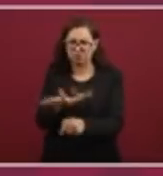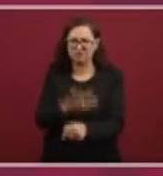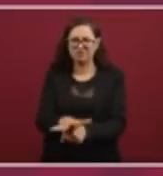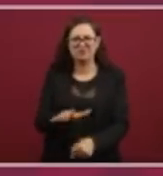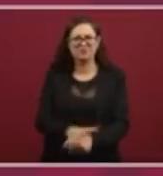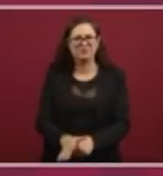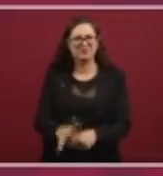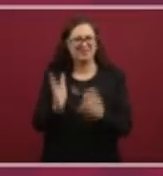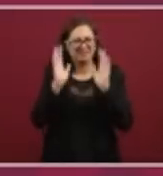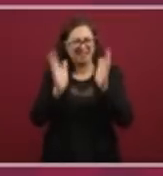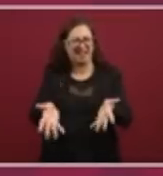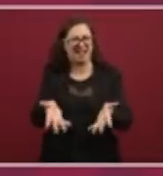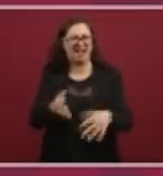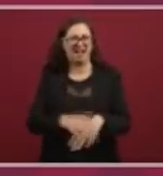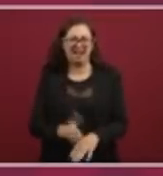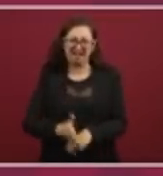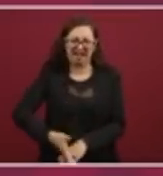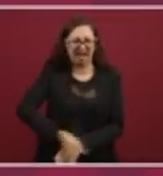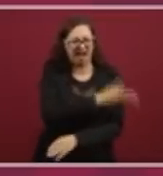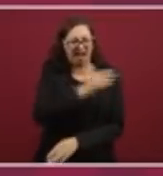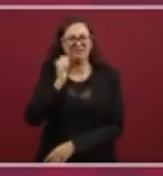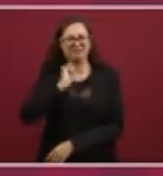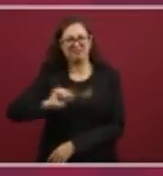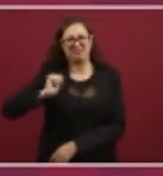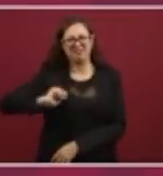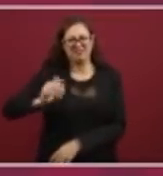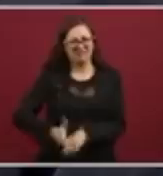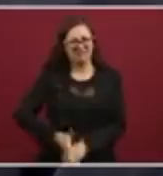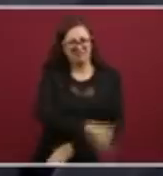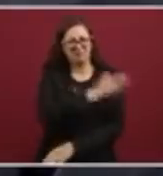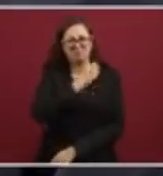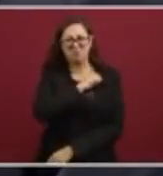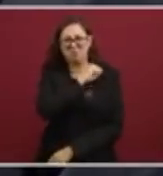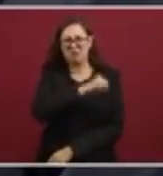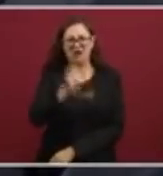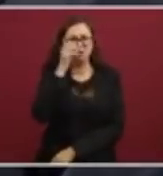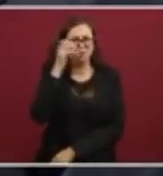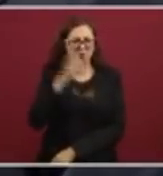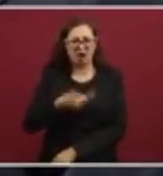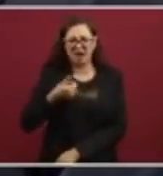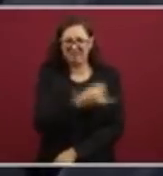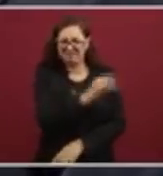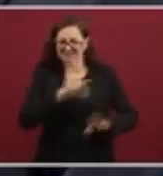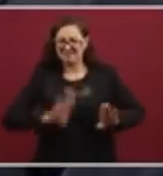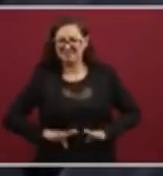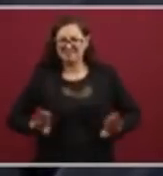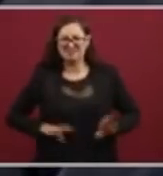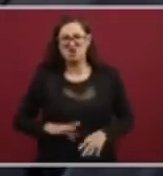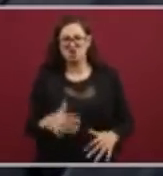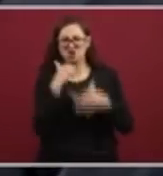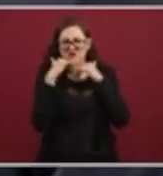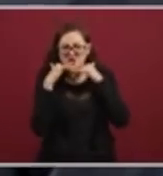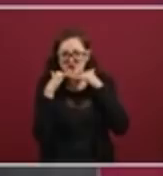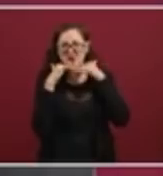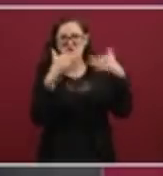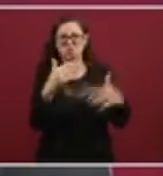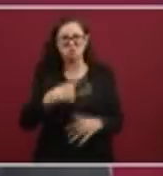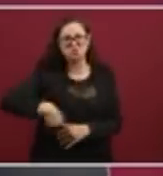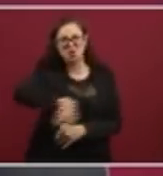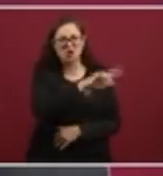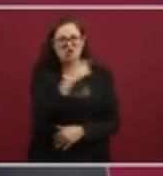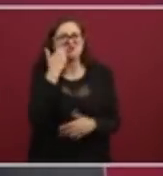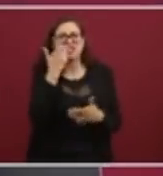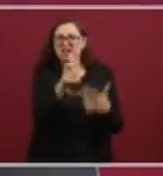detalló que la subasta de vehículos del pasado fin de semana tuvo una buena respuesta y que lo recaudado se destinará a los dos municipios